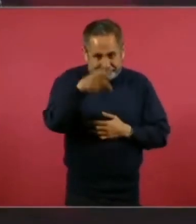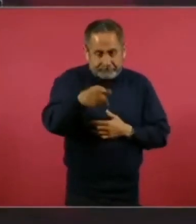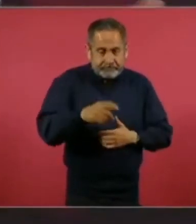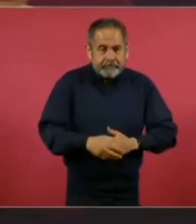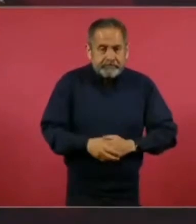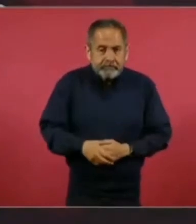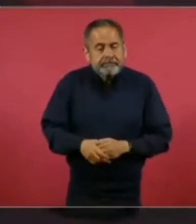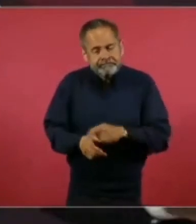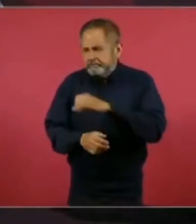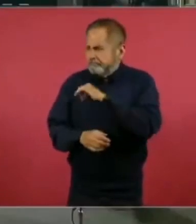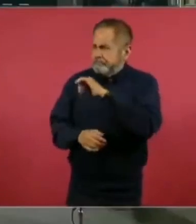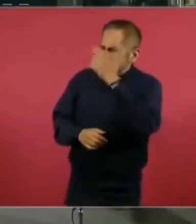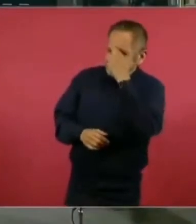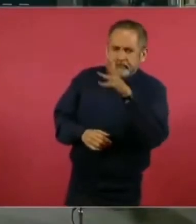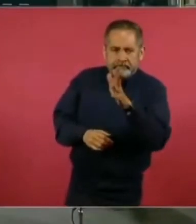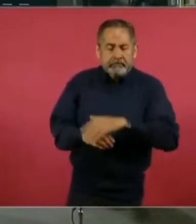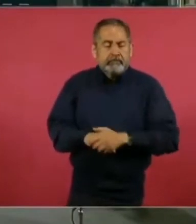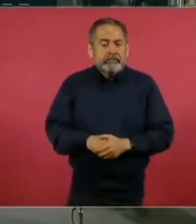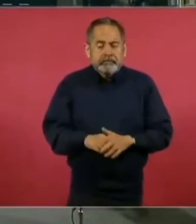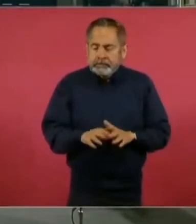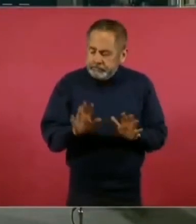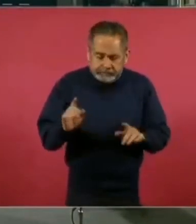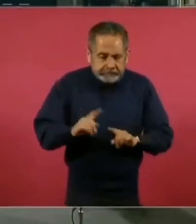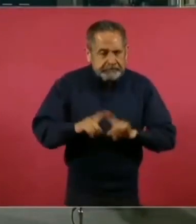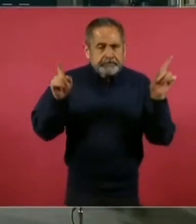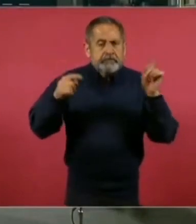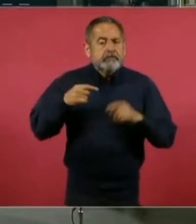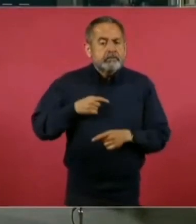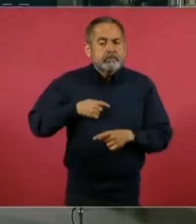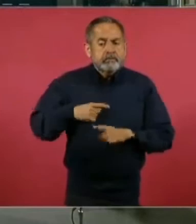Sí, cómo no. Bueno, nosotros no